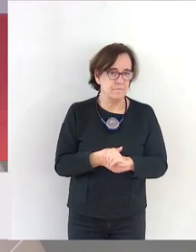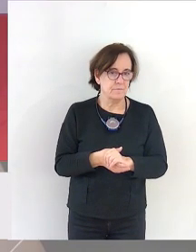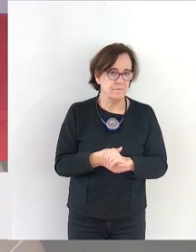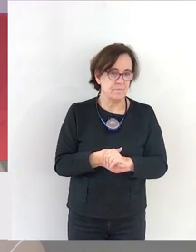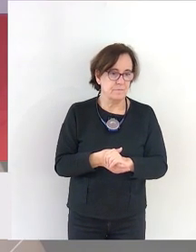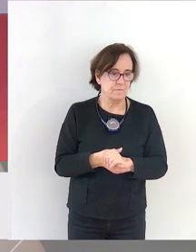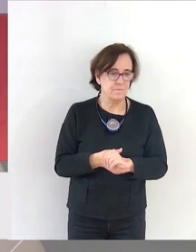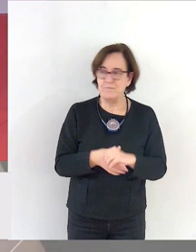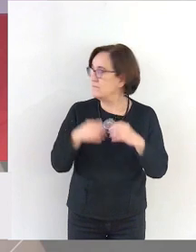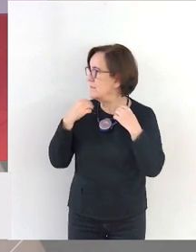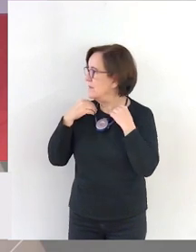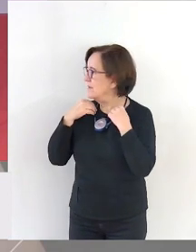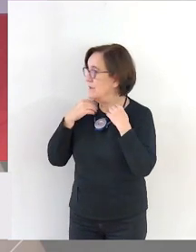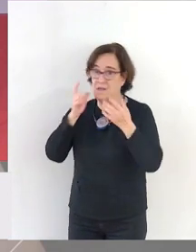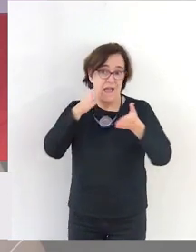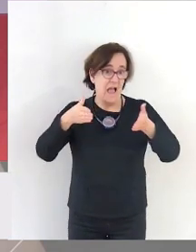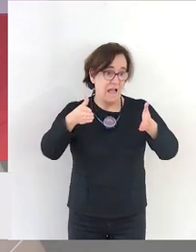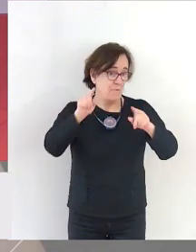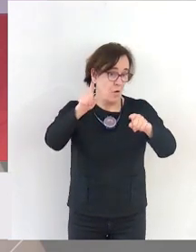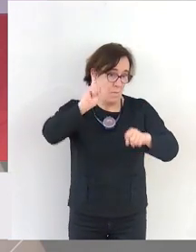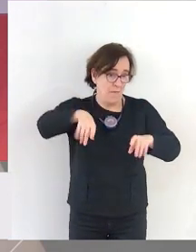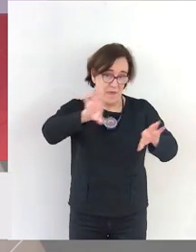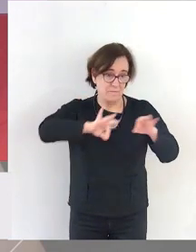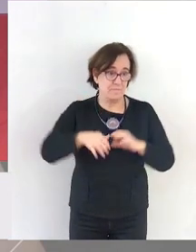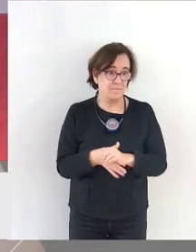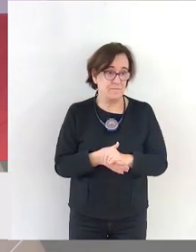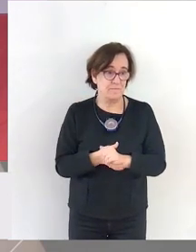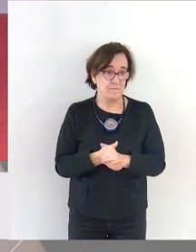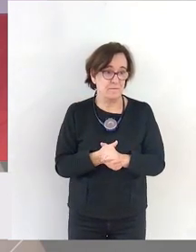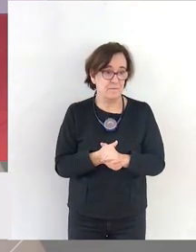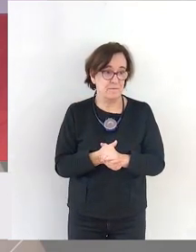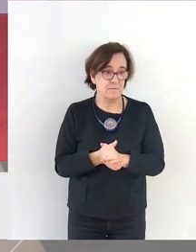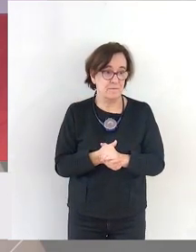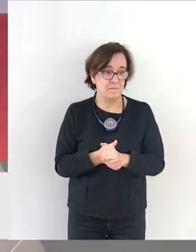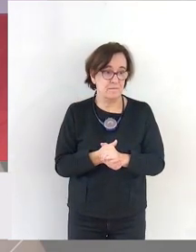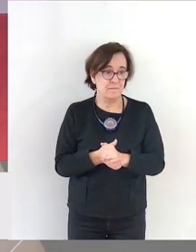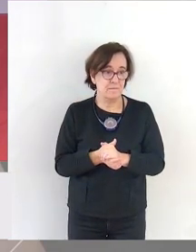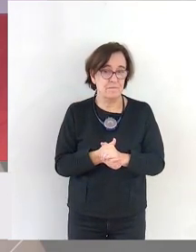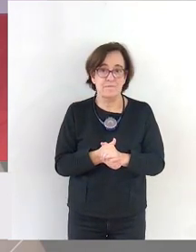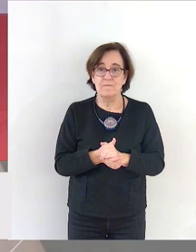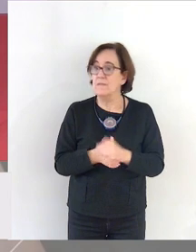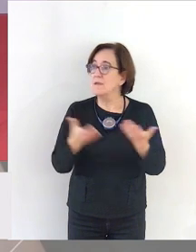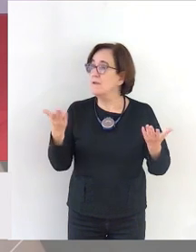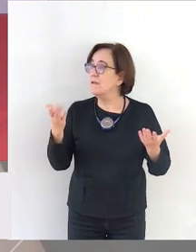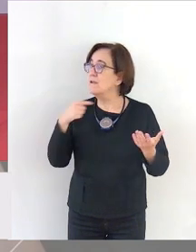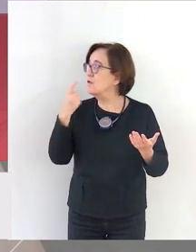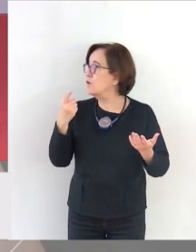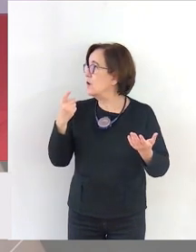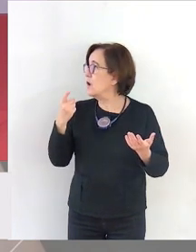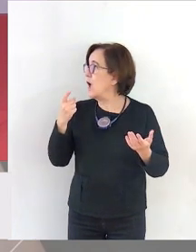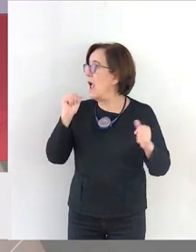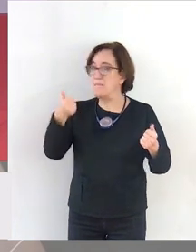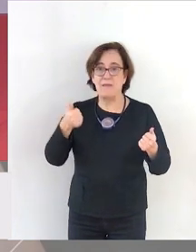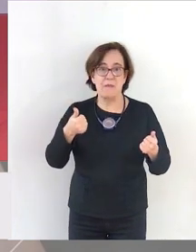libertades en realidad es el camino que habéis hecho vosotros no Sí bueno lo decía José Antonio al